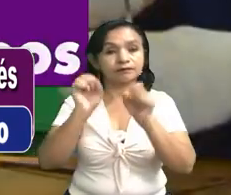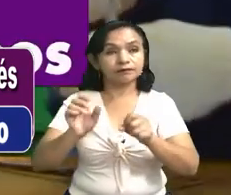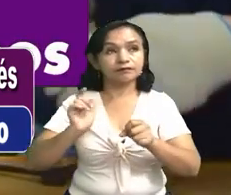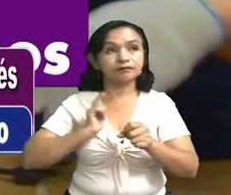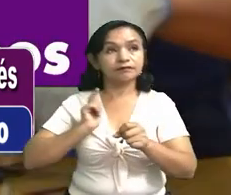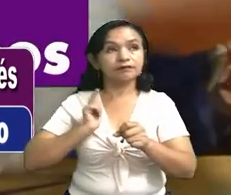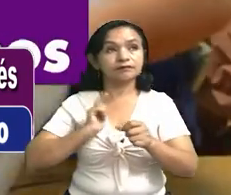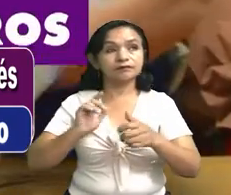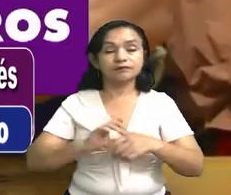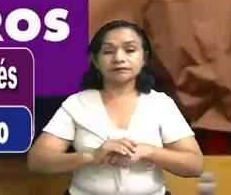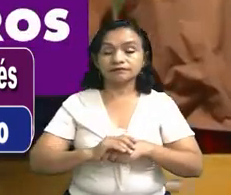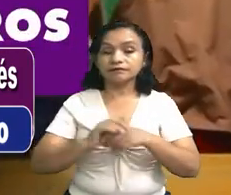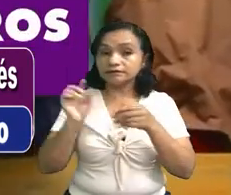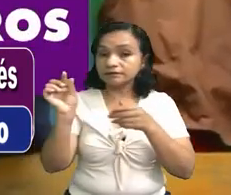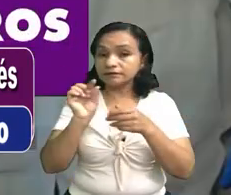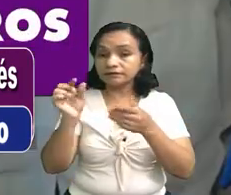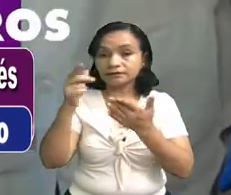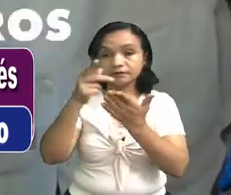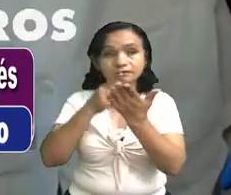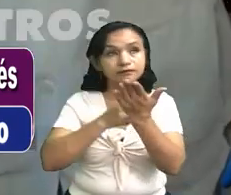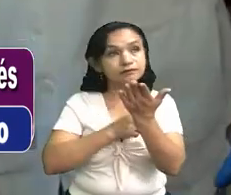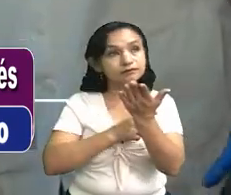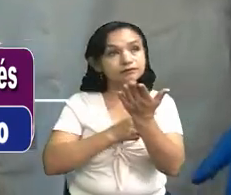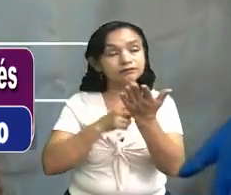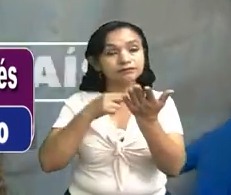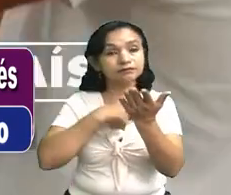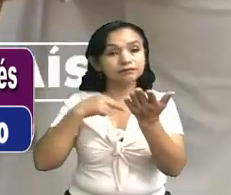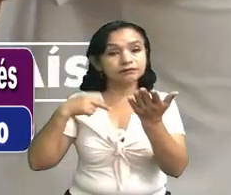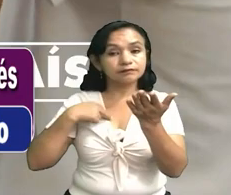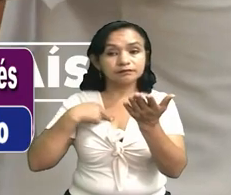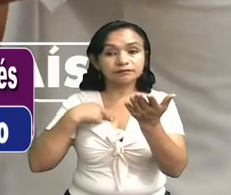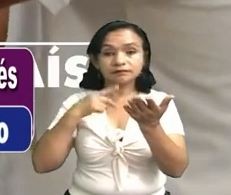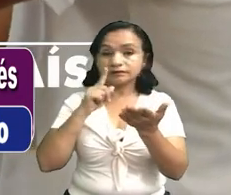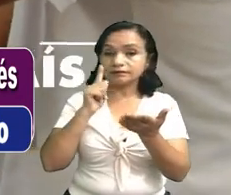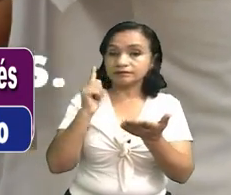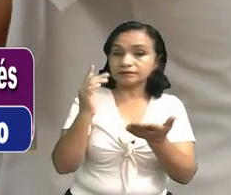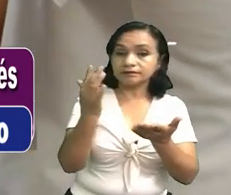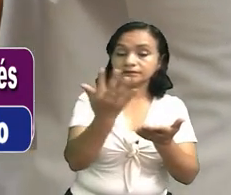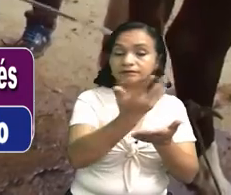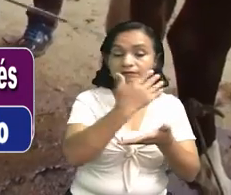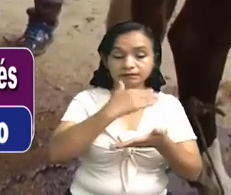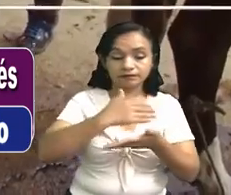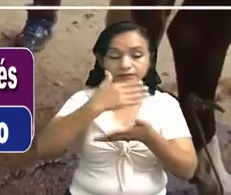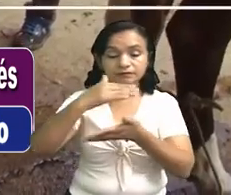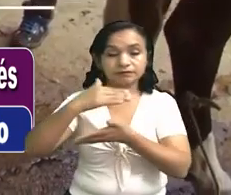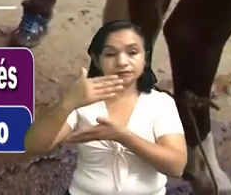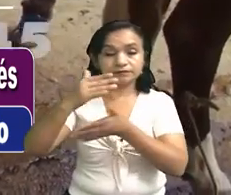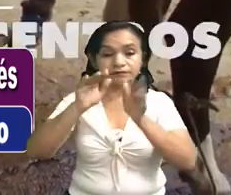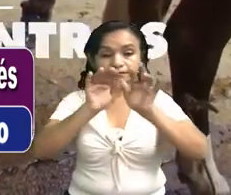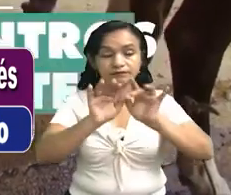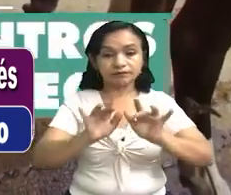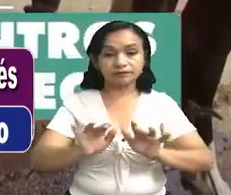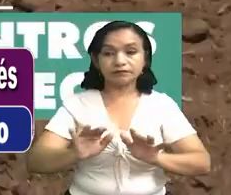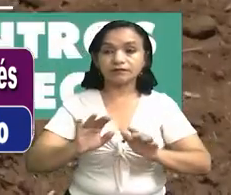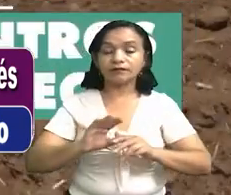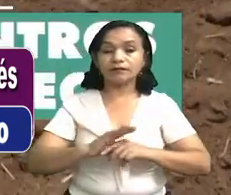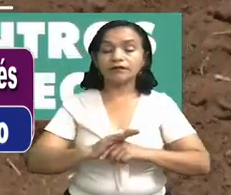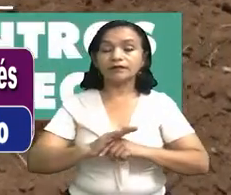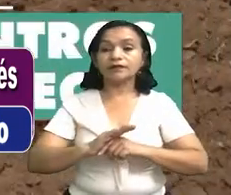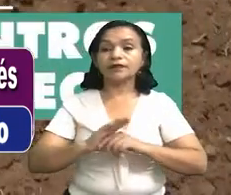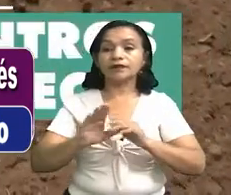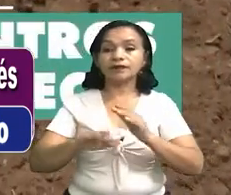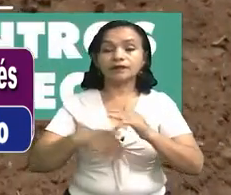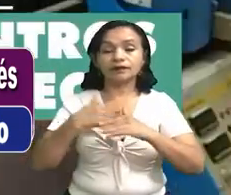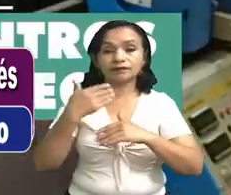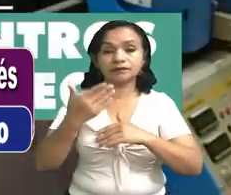Entonces, ahorita el proyecto está que se va a actualizar toda esta plataforma de conectividad, y vamos